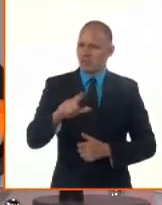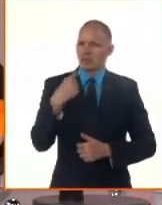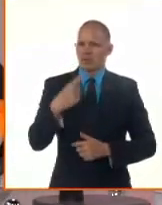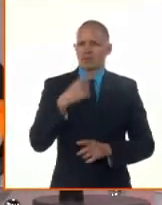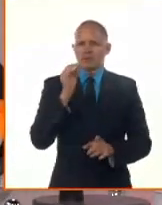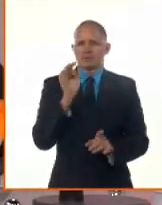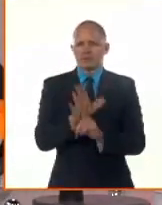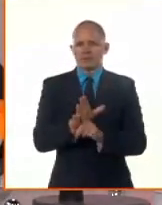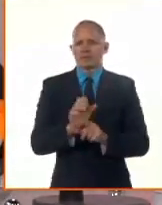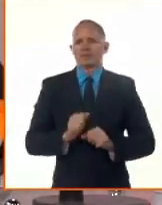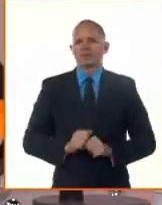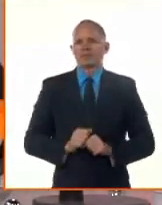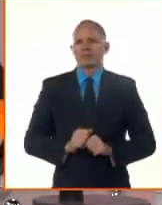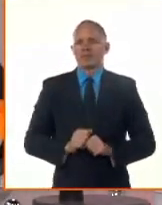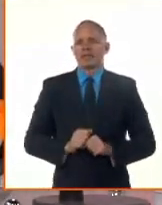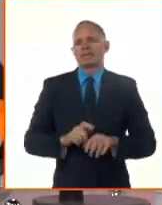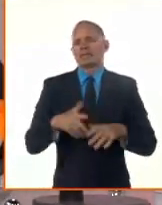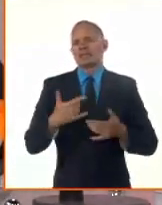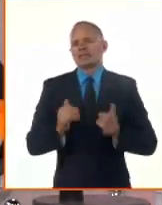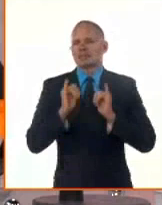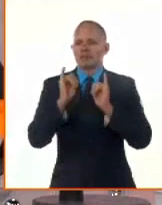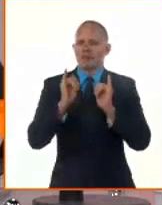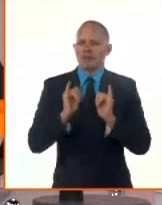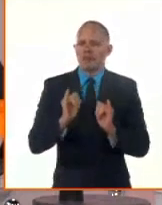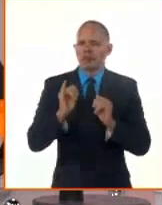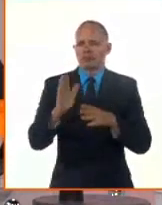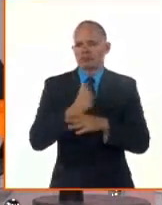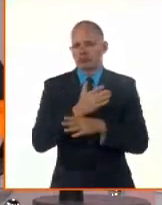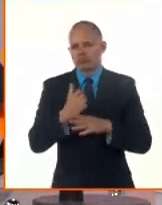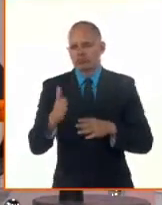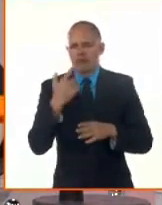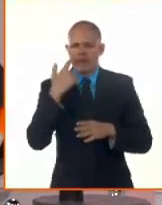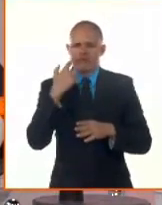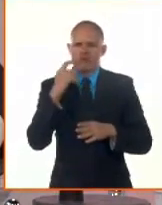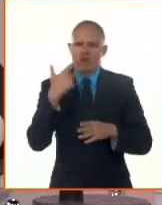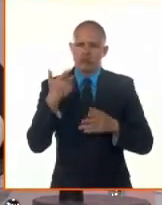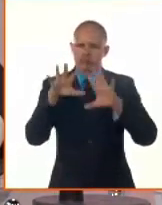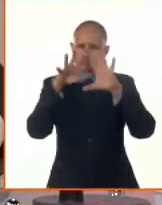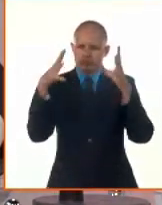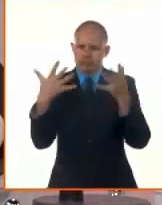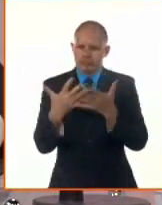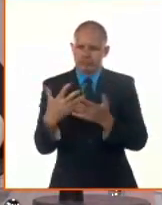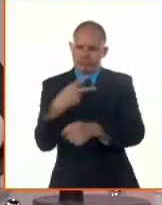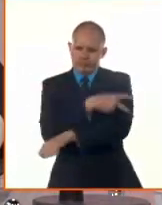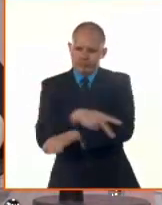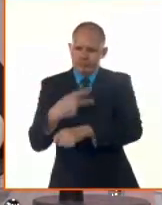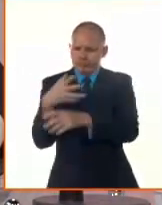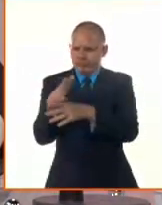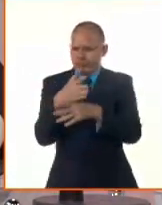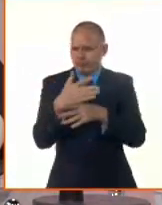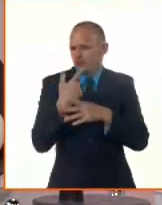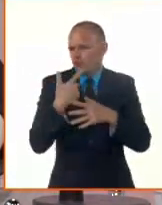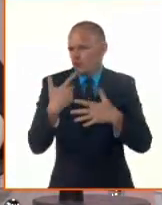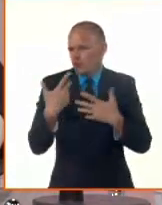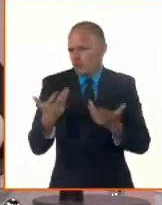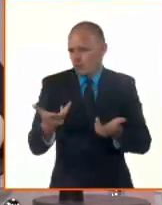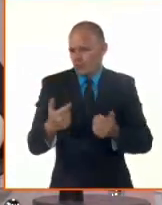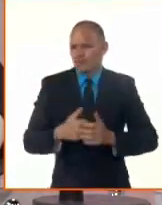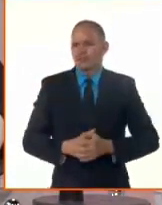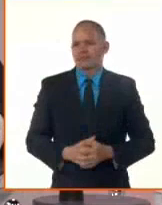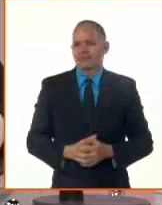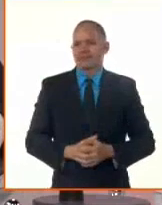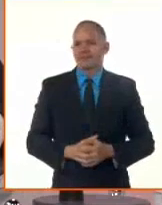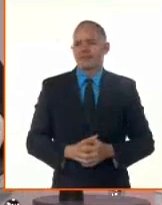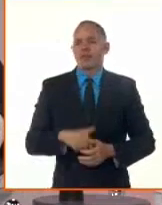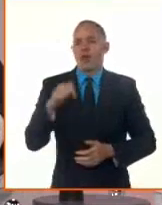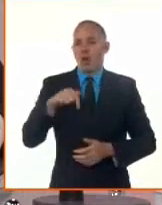con noticias algunos acontecimientos que están marcando la actualidad noticiosa a nivel internacional vamos